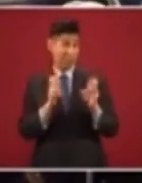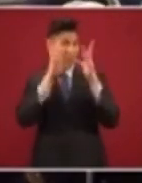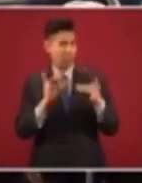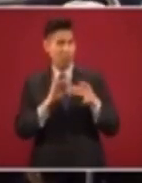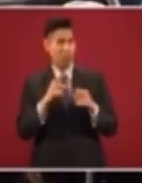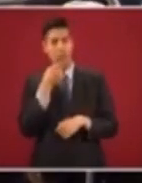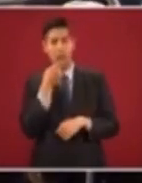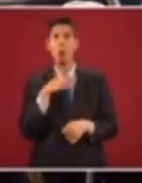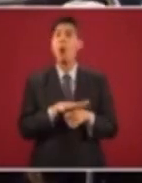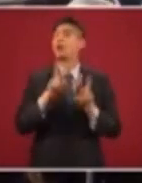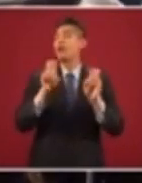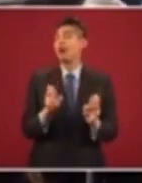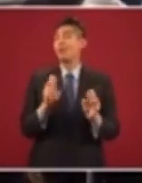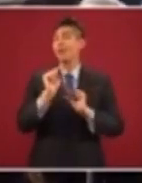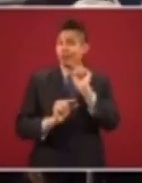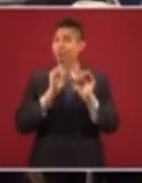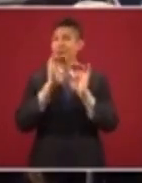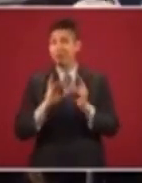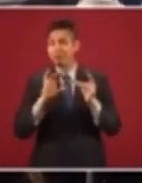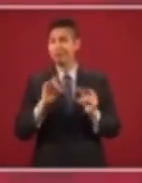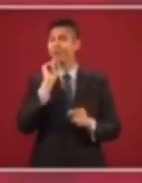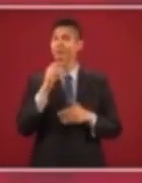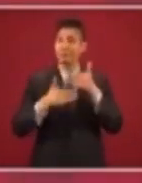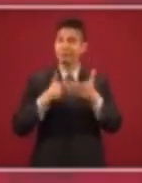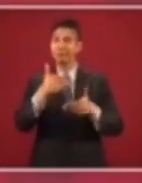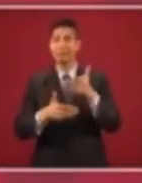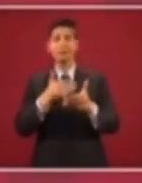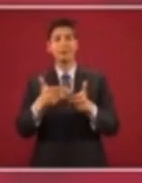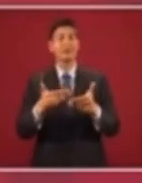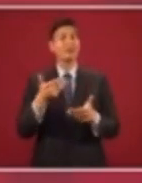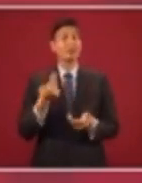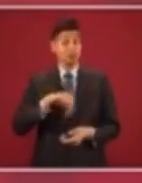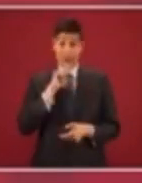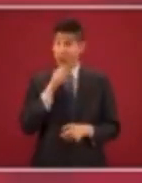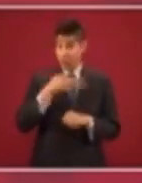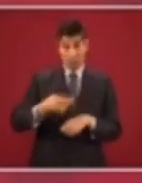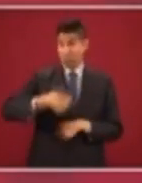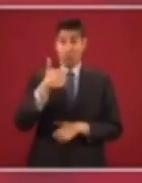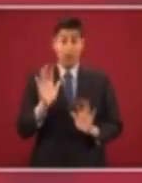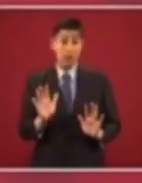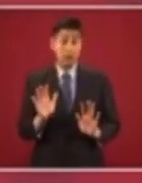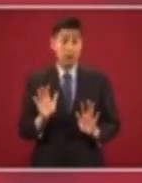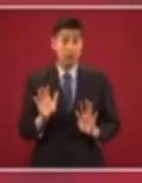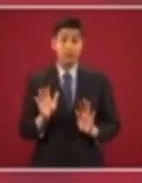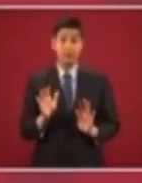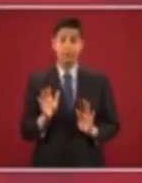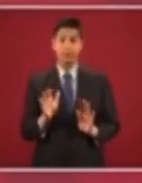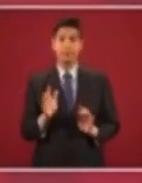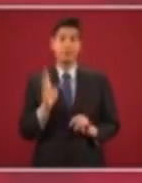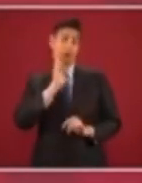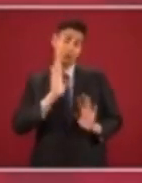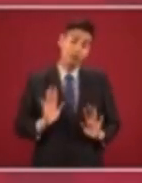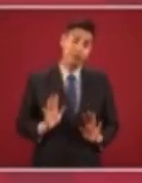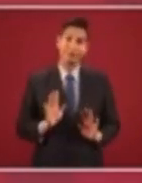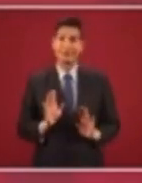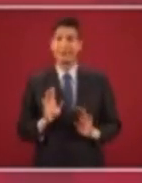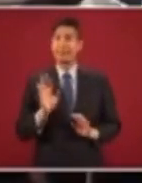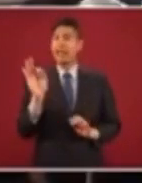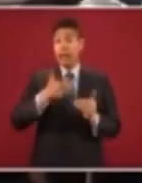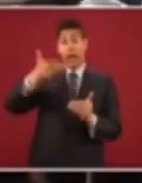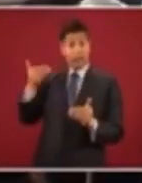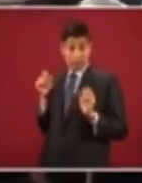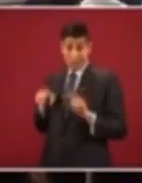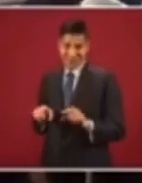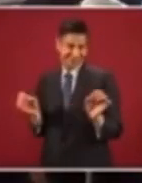sea, ya les vamos a ir dando toda la información. Además, es un proceso. Estamos en el terreno del inédito. A ver, ¿había algún antecedente